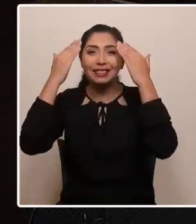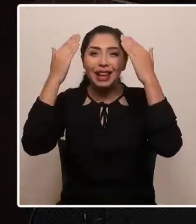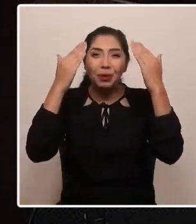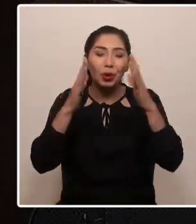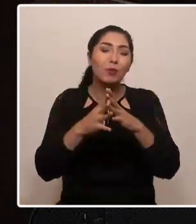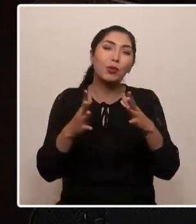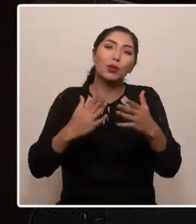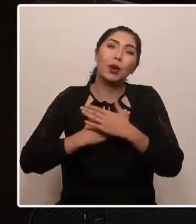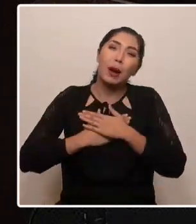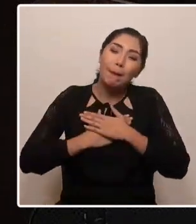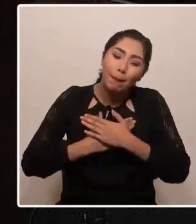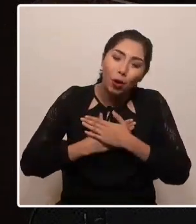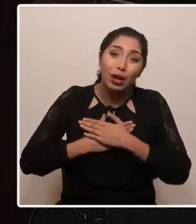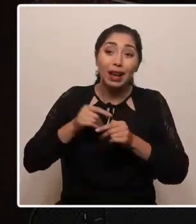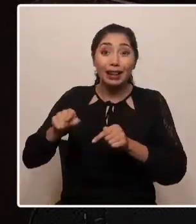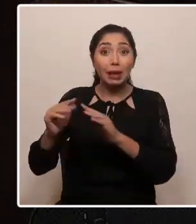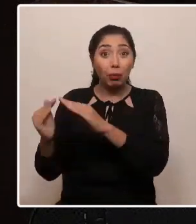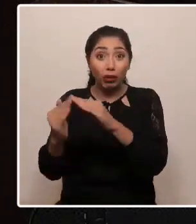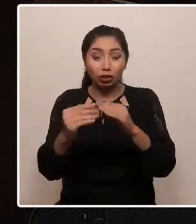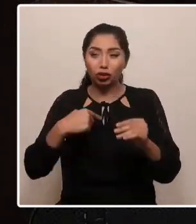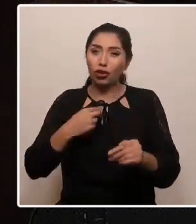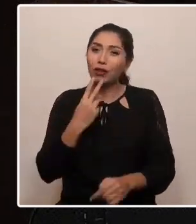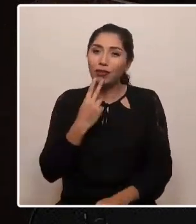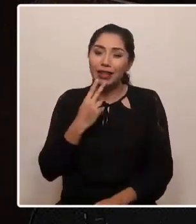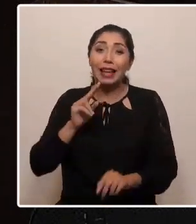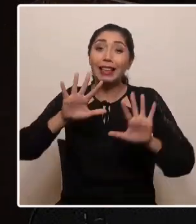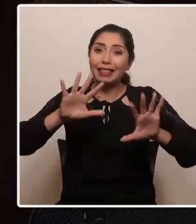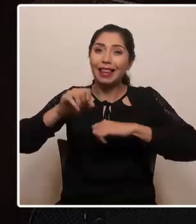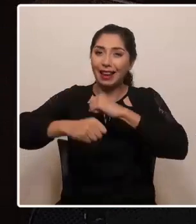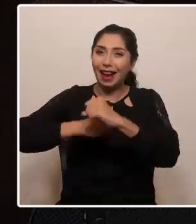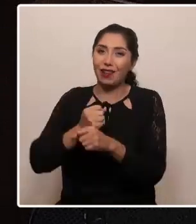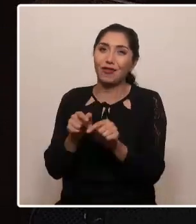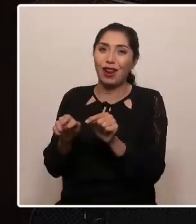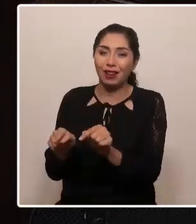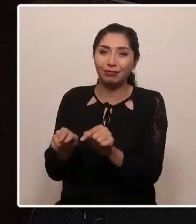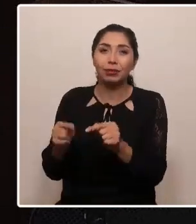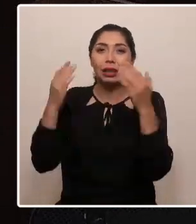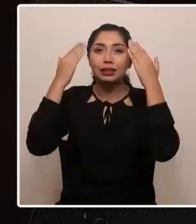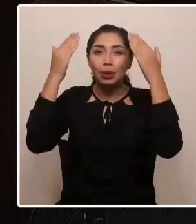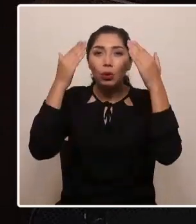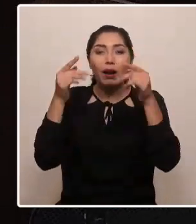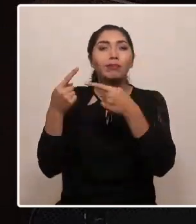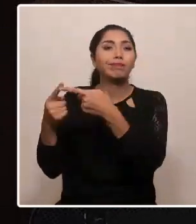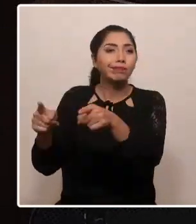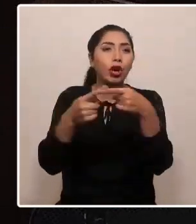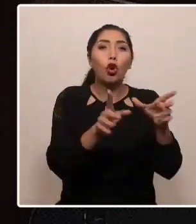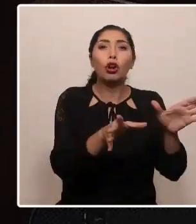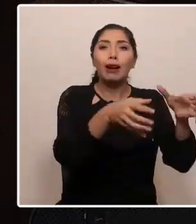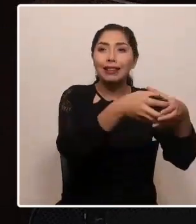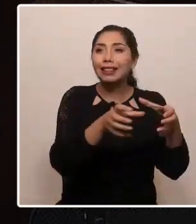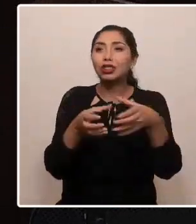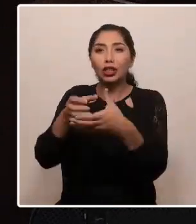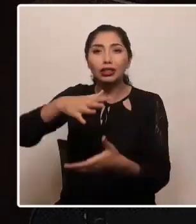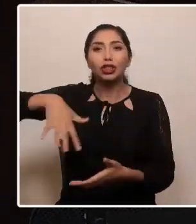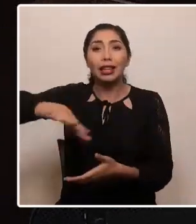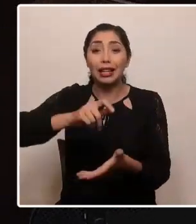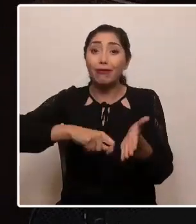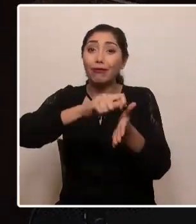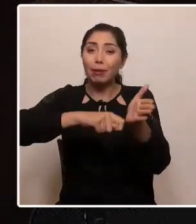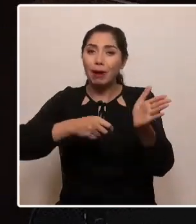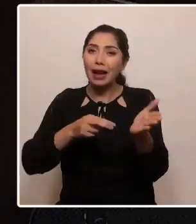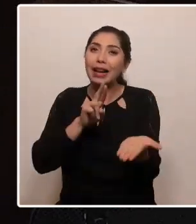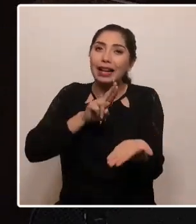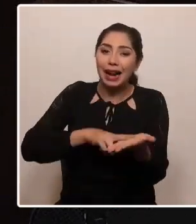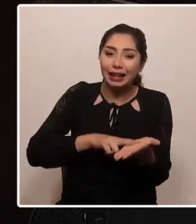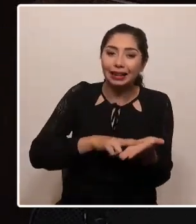ya que fue la población donde viví 10 años de mi vida. Saludar también a las organizaciones sociales que adhieran esta carta: Pintana Solidaria, Coordinadora de Llegados